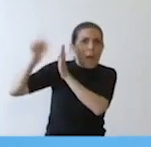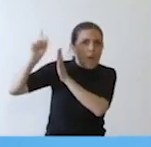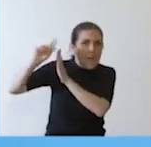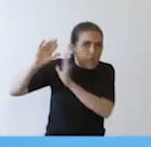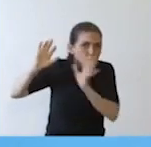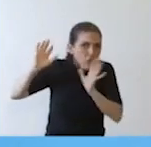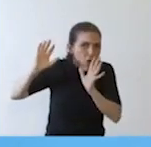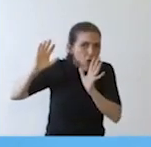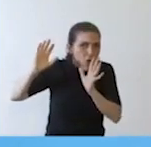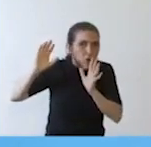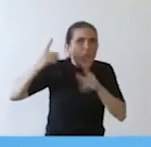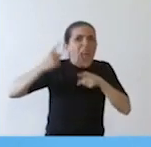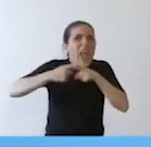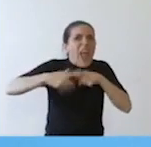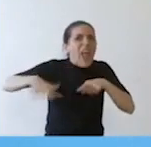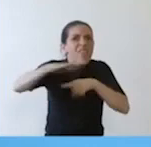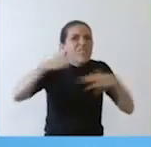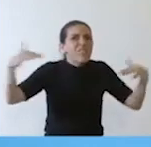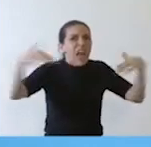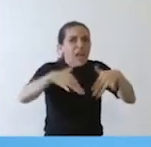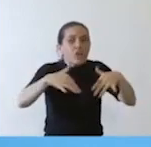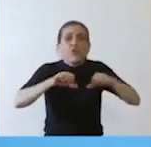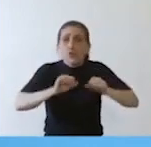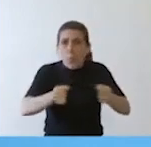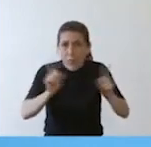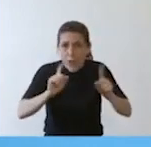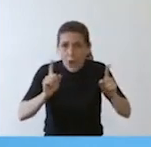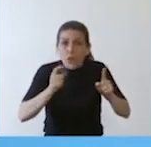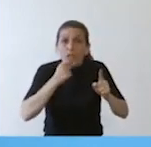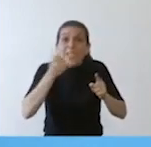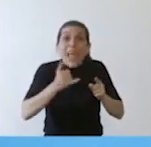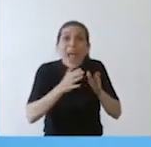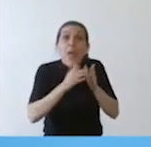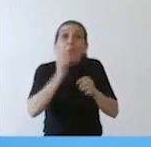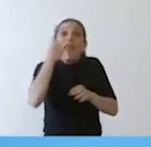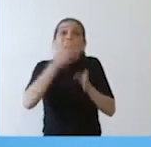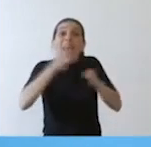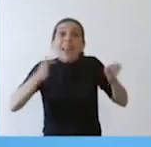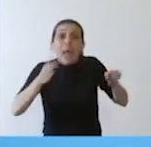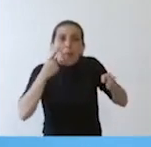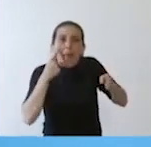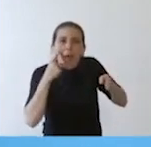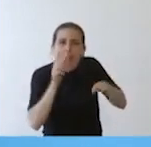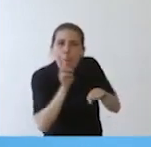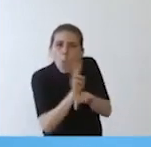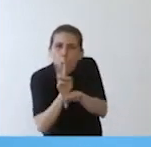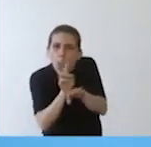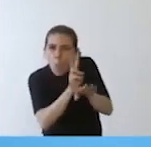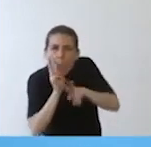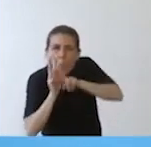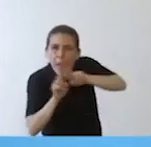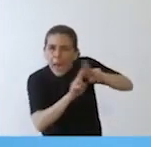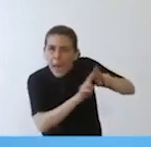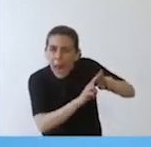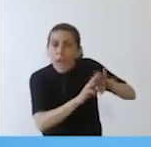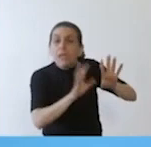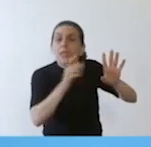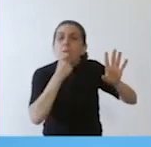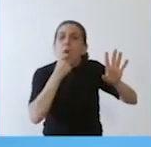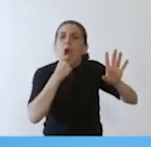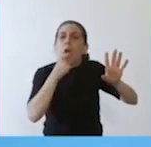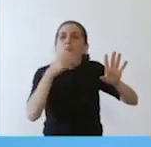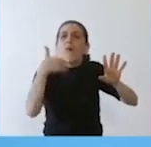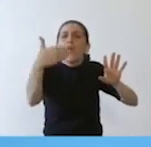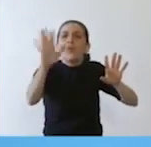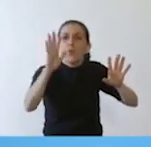social, esos eventos no está previsto suspenderlos mientras estemos en la fase de contención. Ahora, si de pronto se trata de un evento que